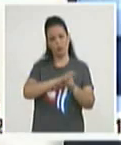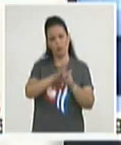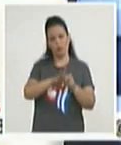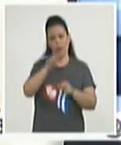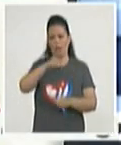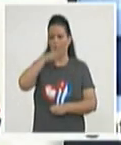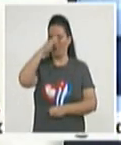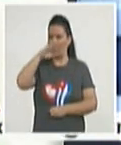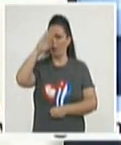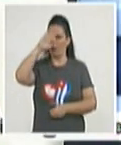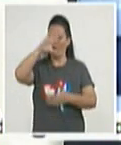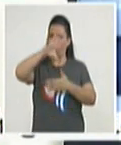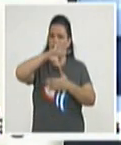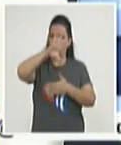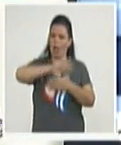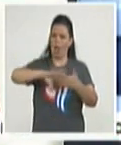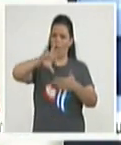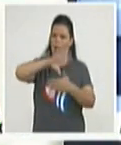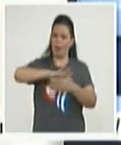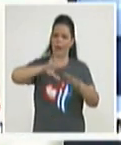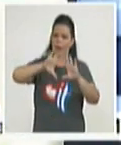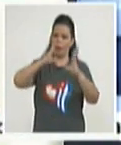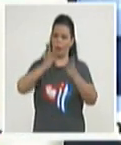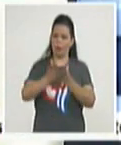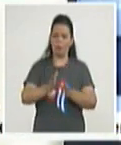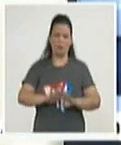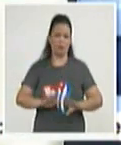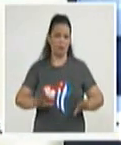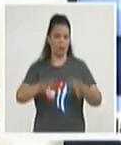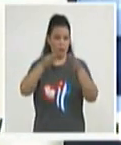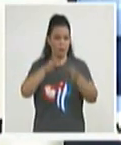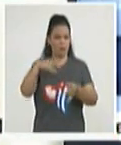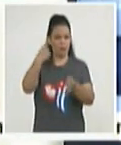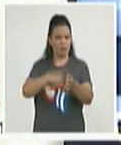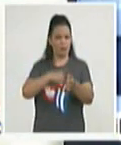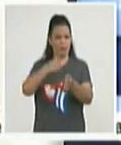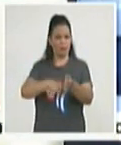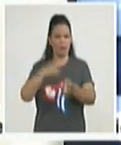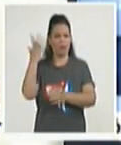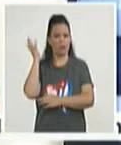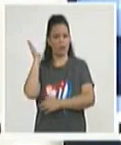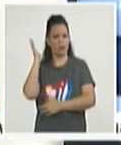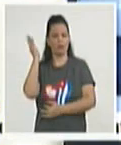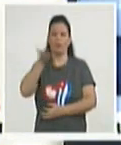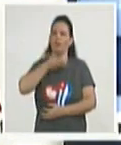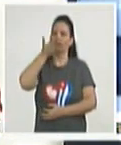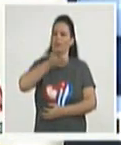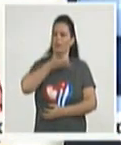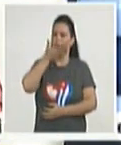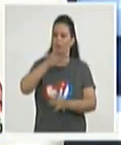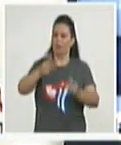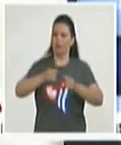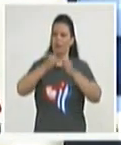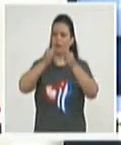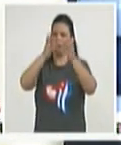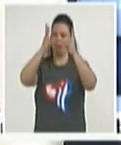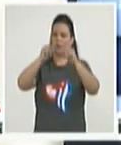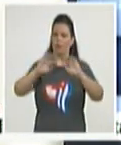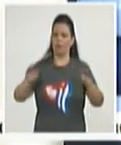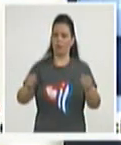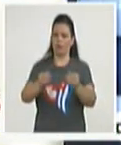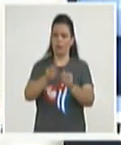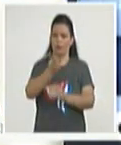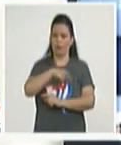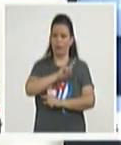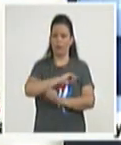Américas y en el mundo. Ha sido el parte habitual del comportamiento de la enfermedad en la nación. Al cierre del día de ayer, Cuba